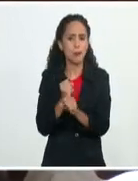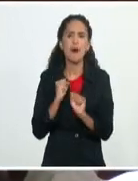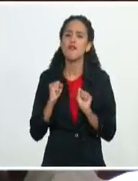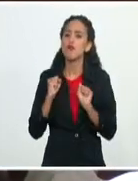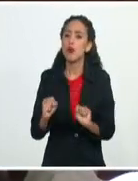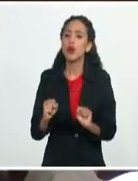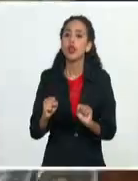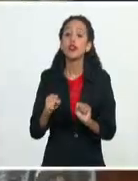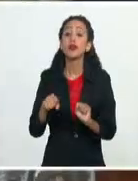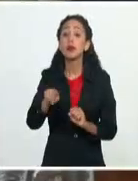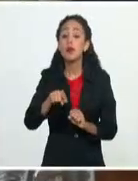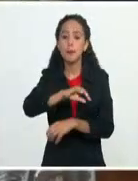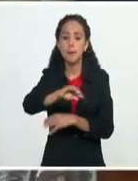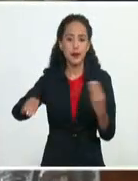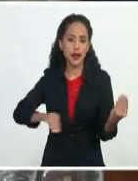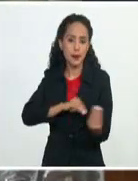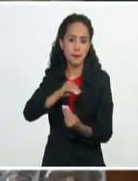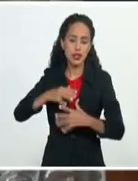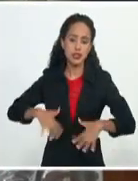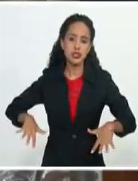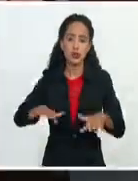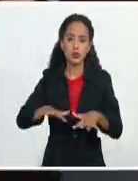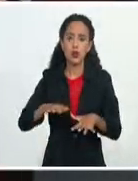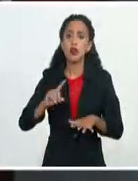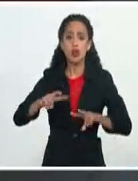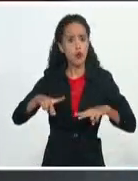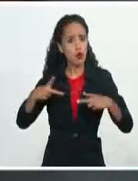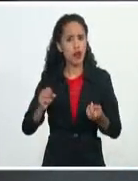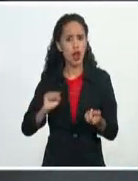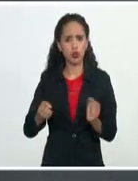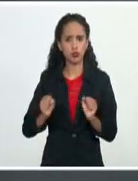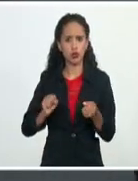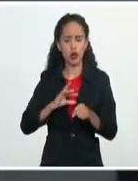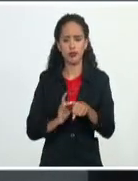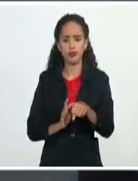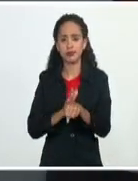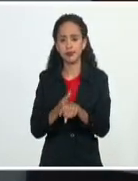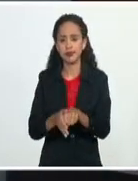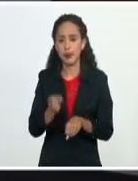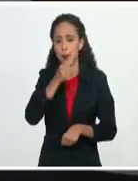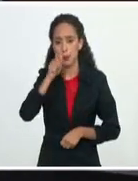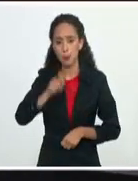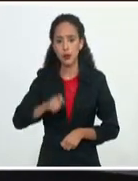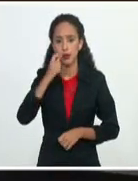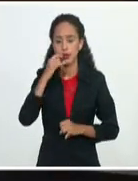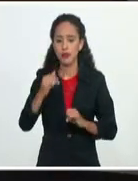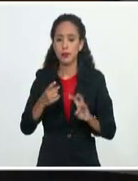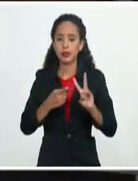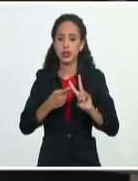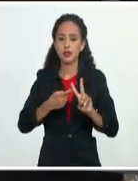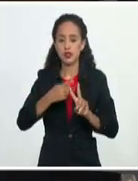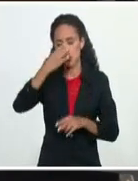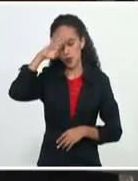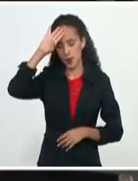revertir el actual panorama y retomar el control de la pandemia. Héctor Martínez, Sistema Informativo de la Televisión Cubana.